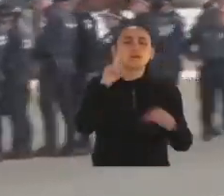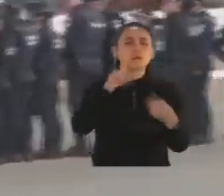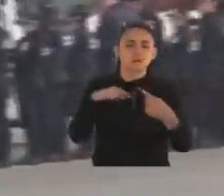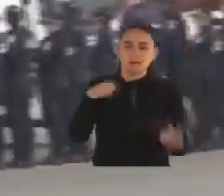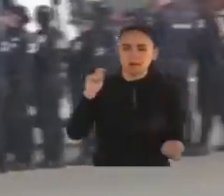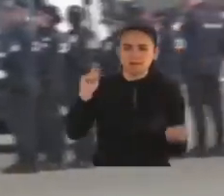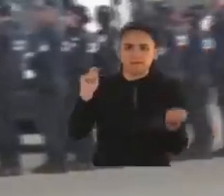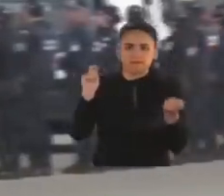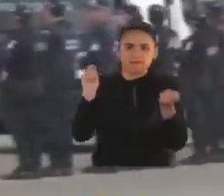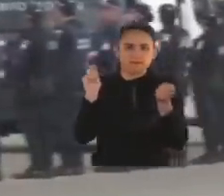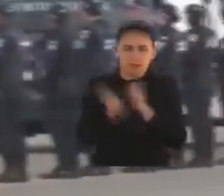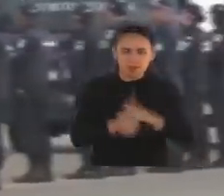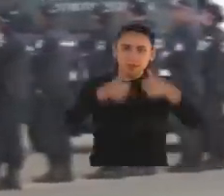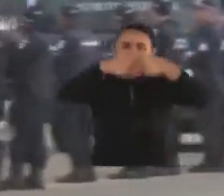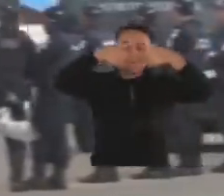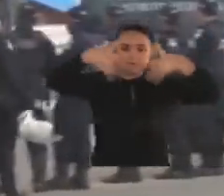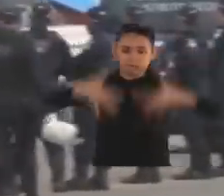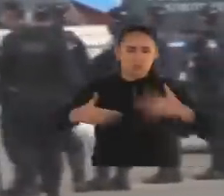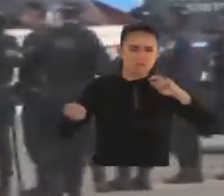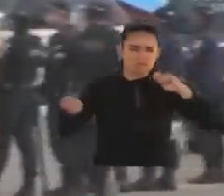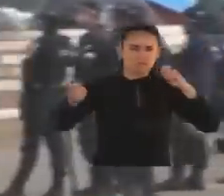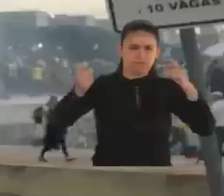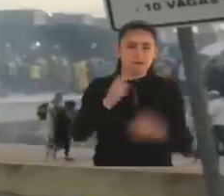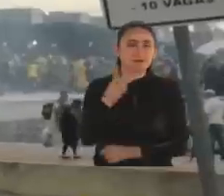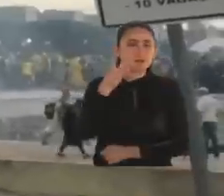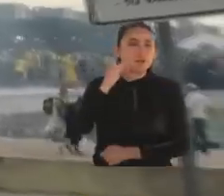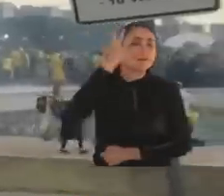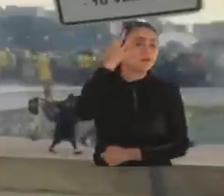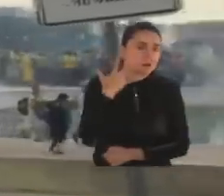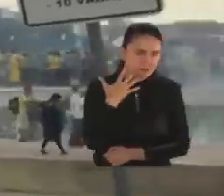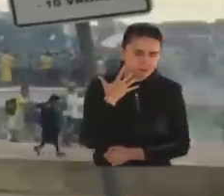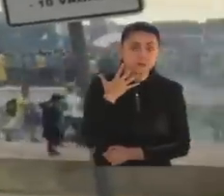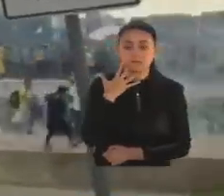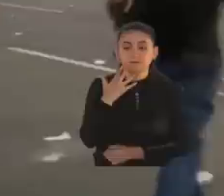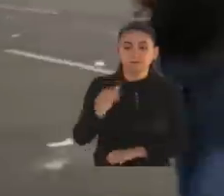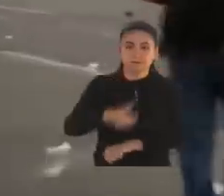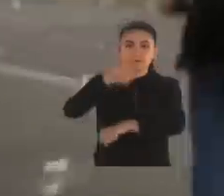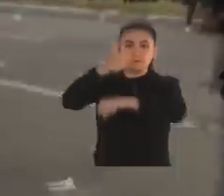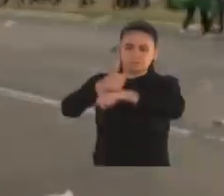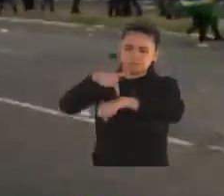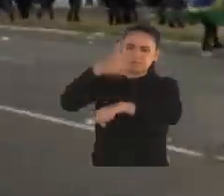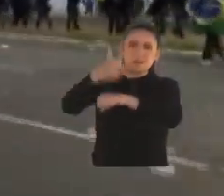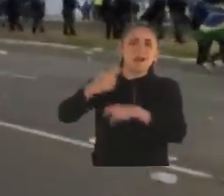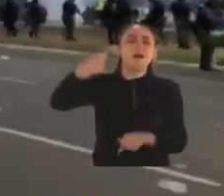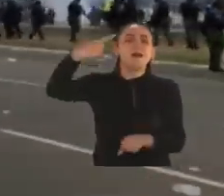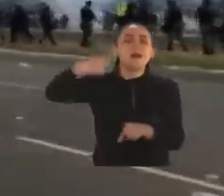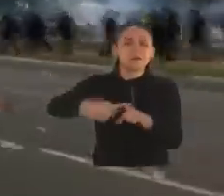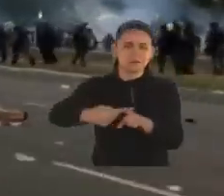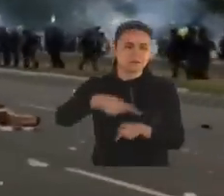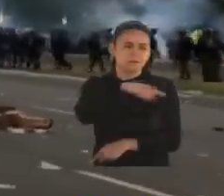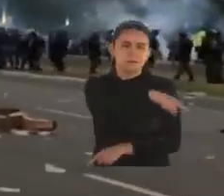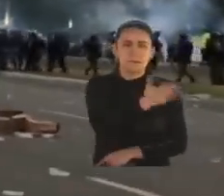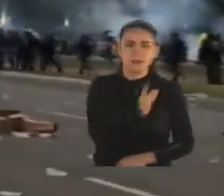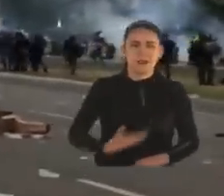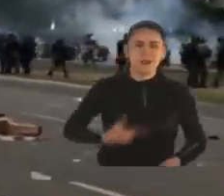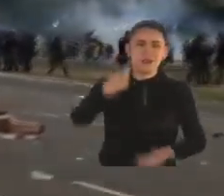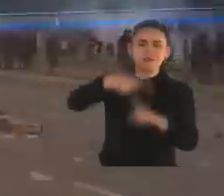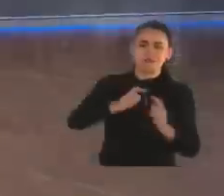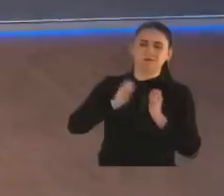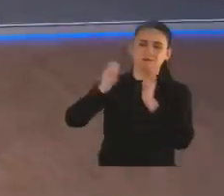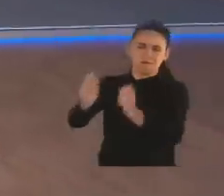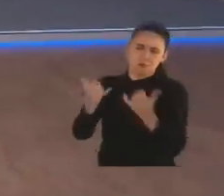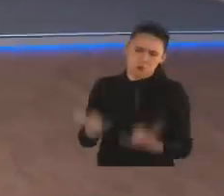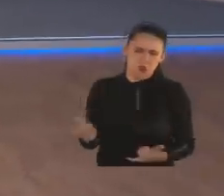reorganización de 30 días. Dichos medios de comunicación estaban bajo la dirección de funcionarios nombrados por el expresidente Jair Bolsonaro.